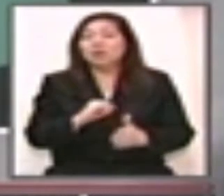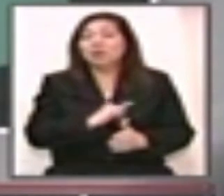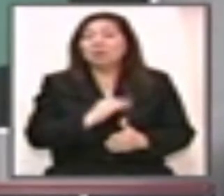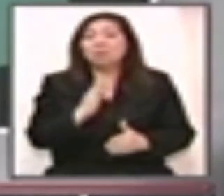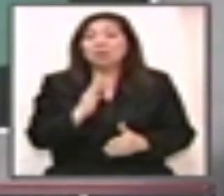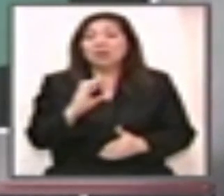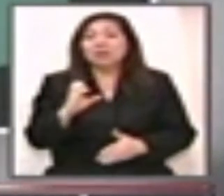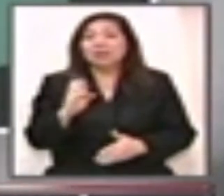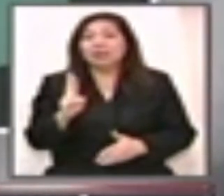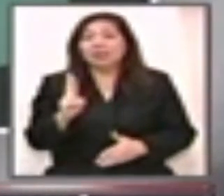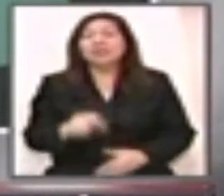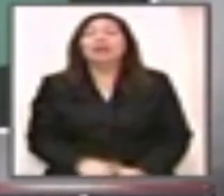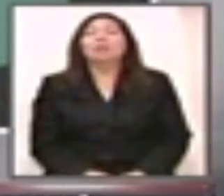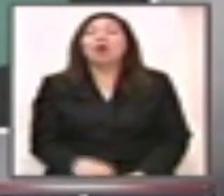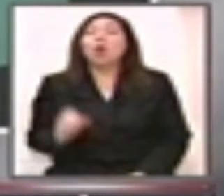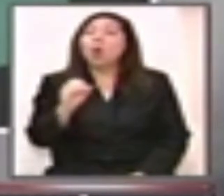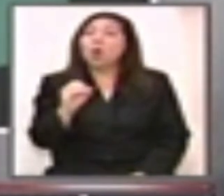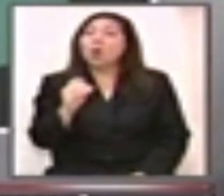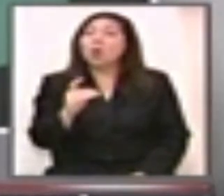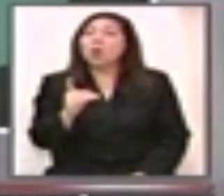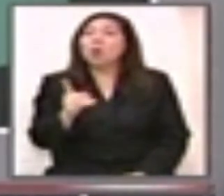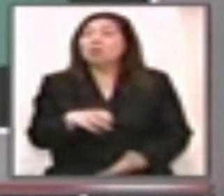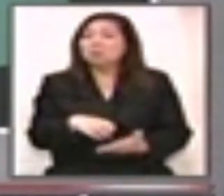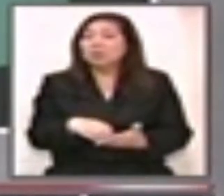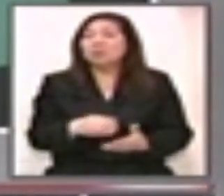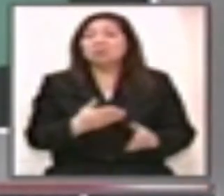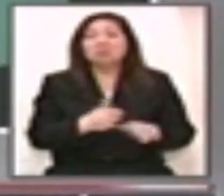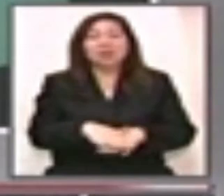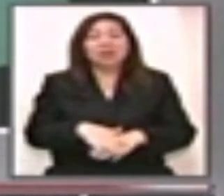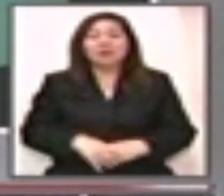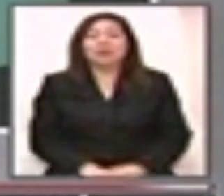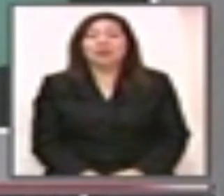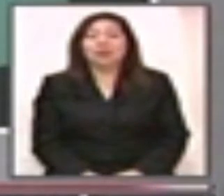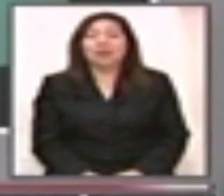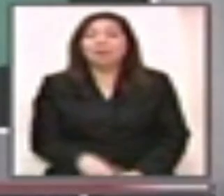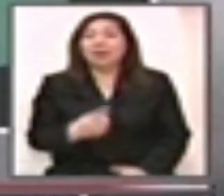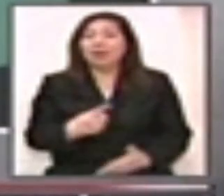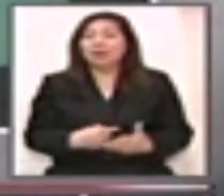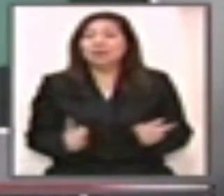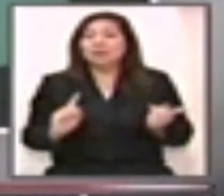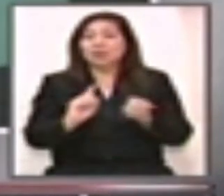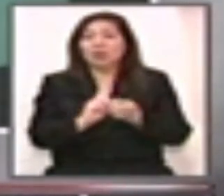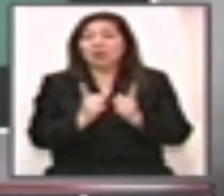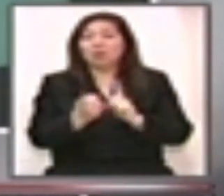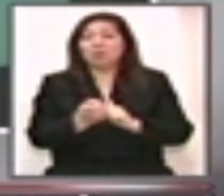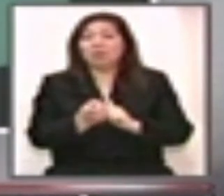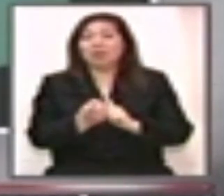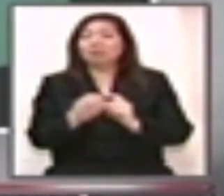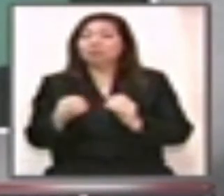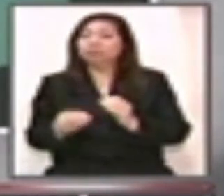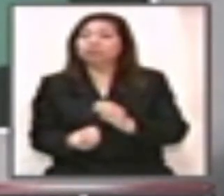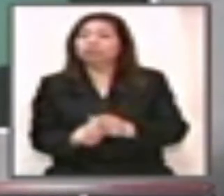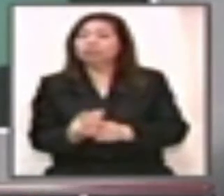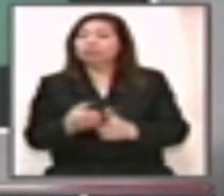como el Banco Central de Reserva o como la SUNAT o los organismos reguladores, para que se convierta también en un semillero y